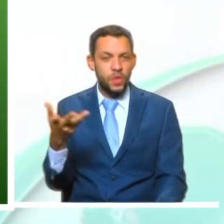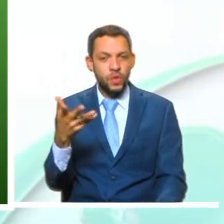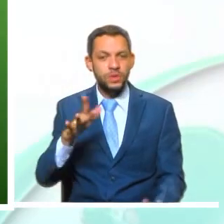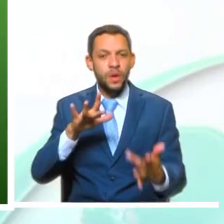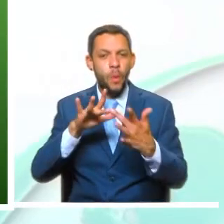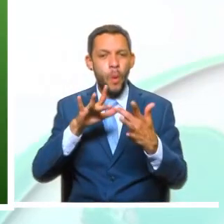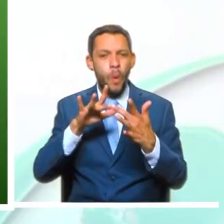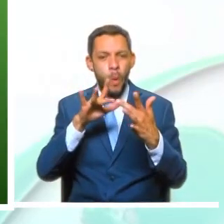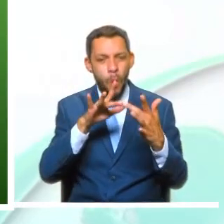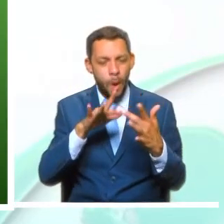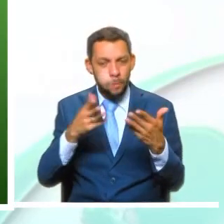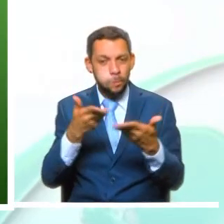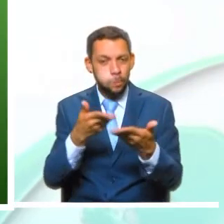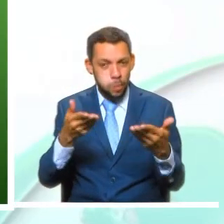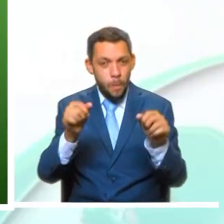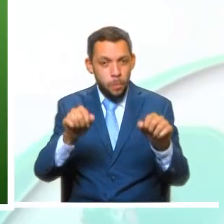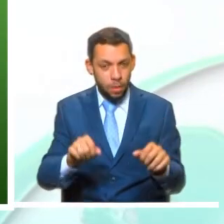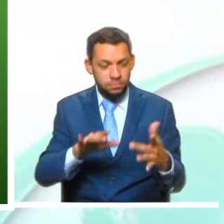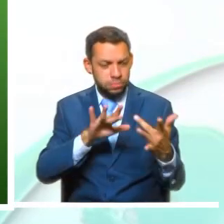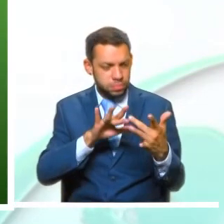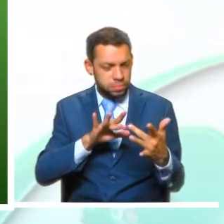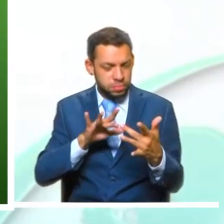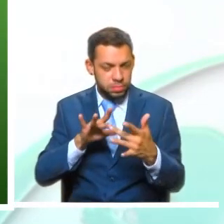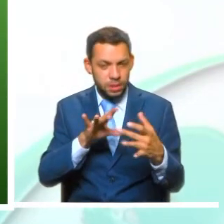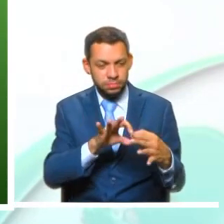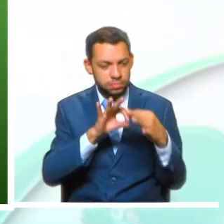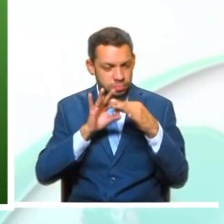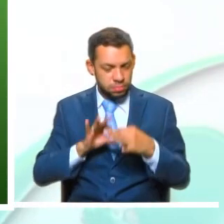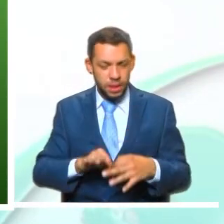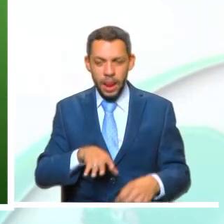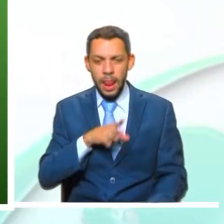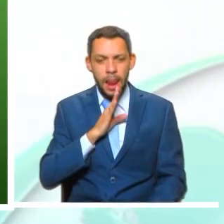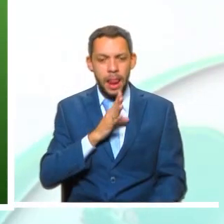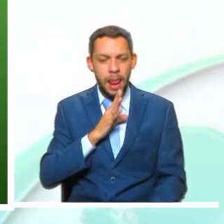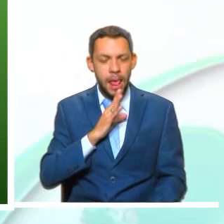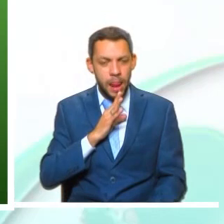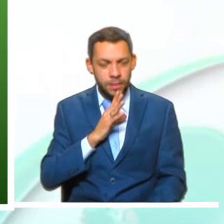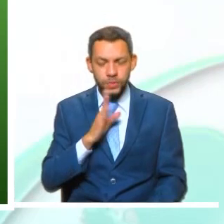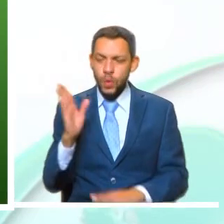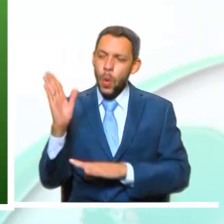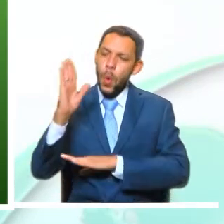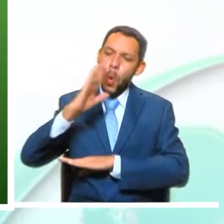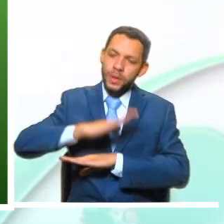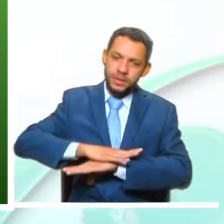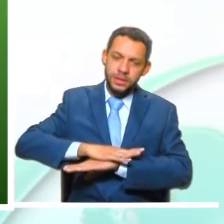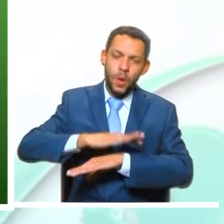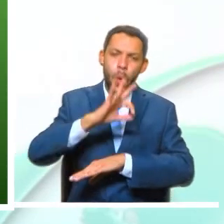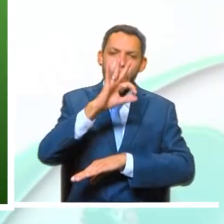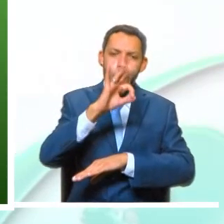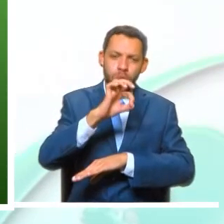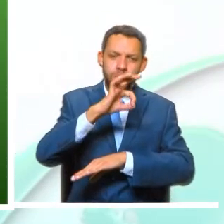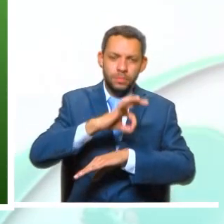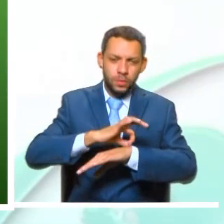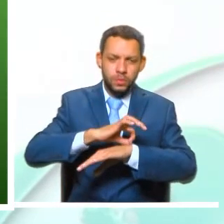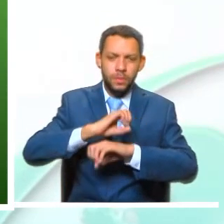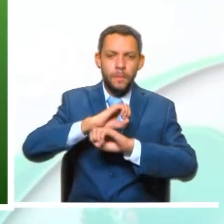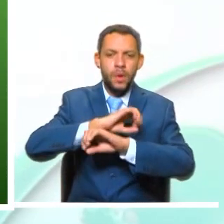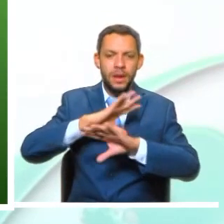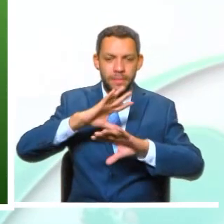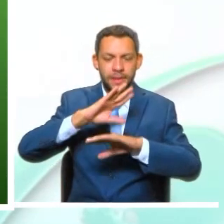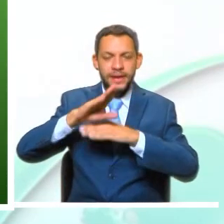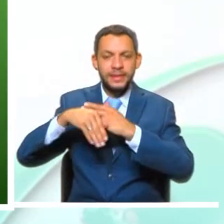para que ustedes llamen como dijo el doctor o rendí que robas ahora va a ser una consulta desde temprano desde muy temprano en la mañana esta tarde